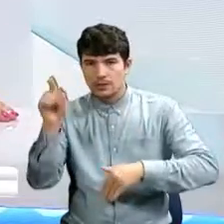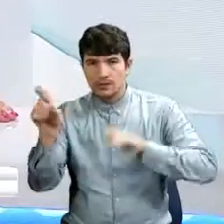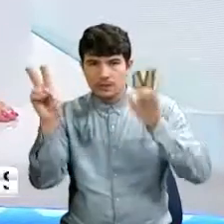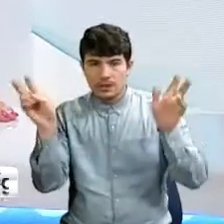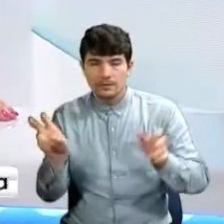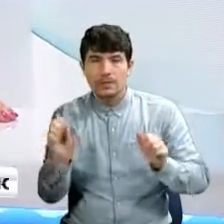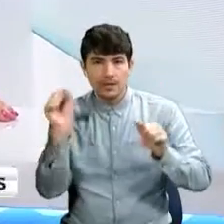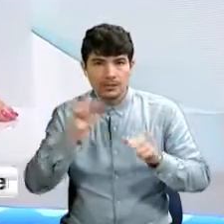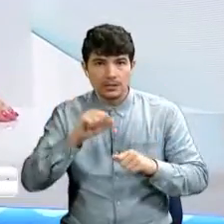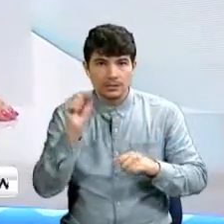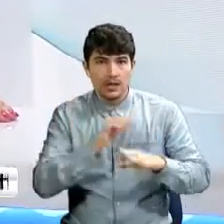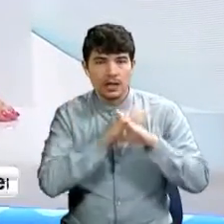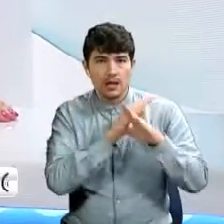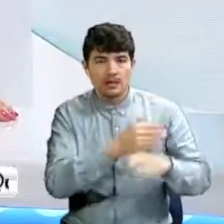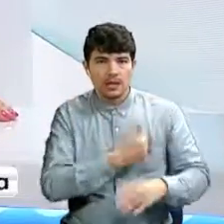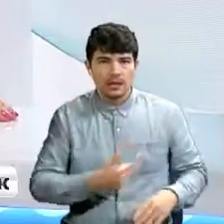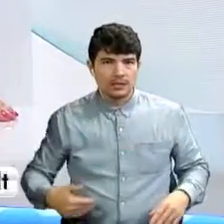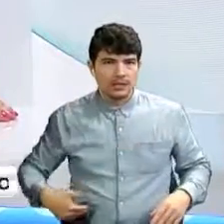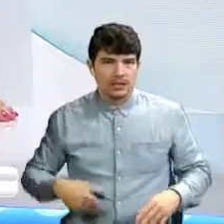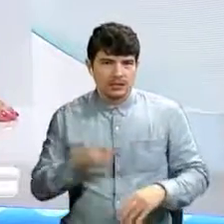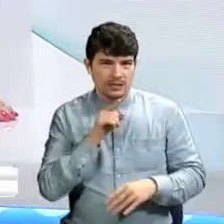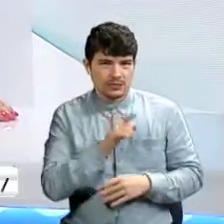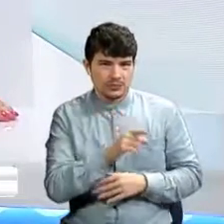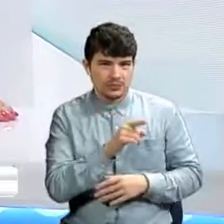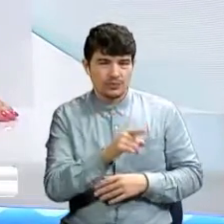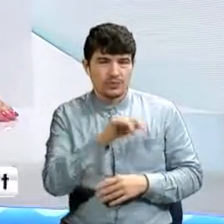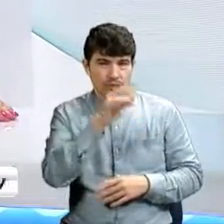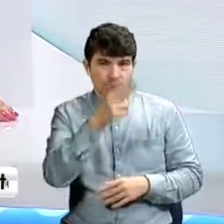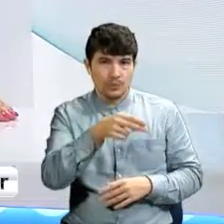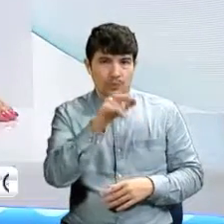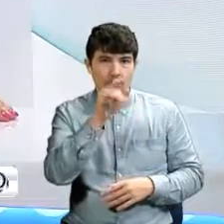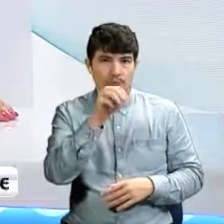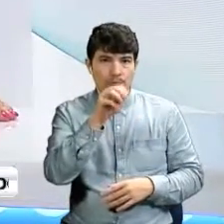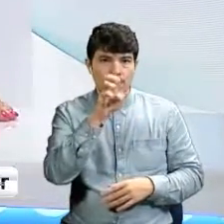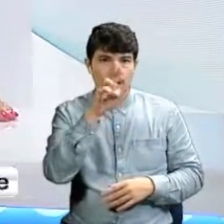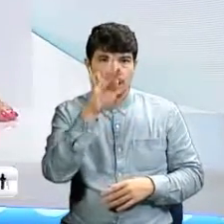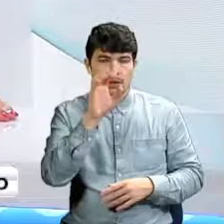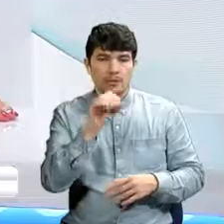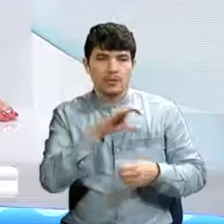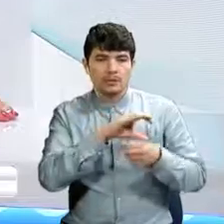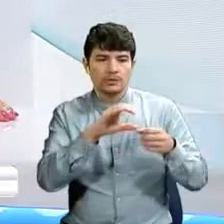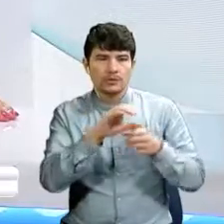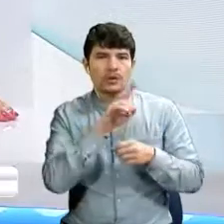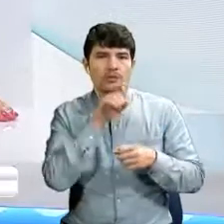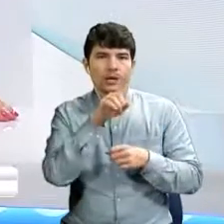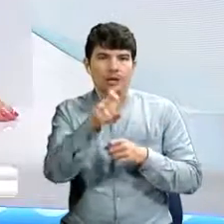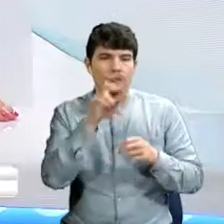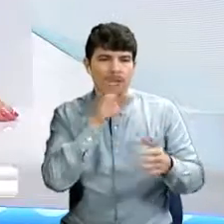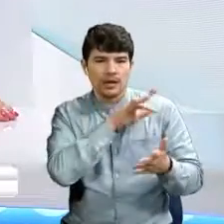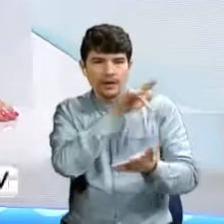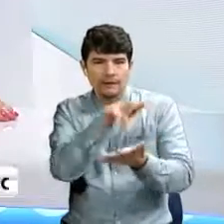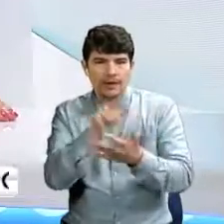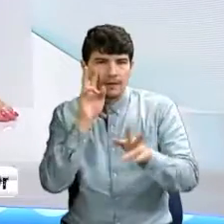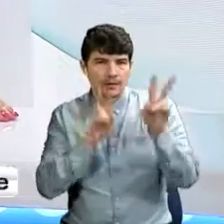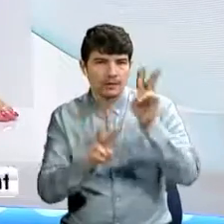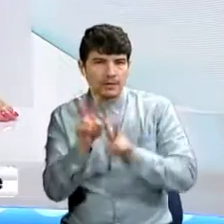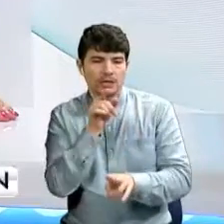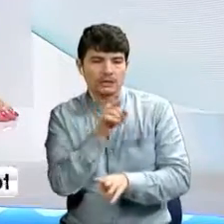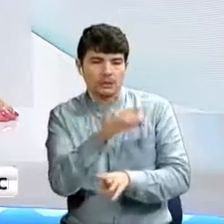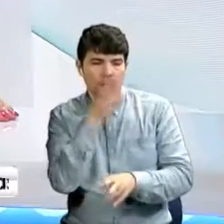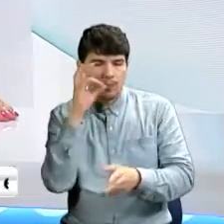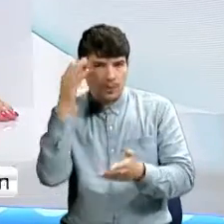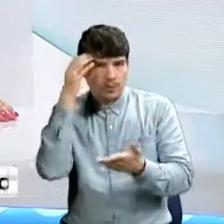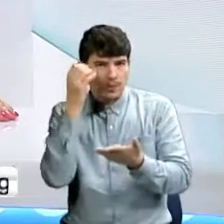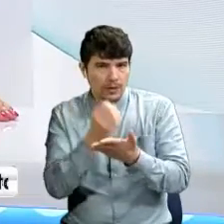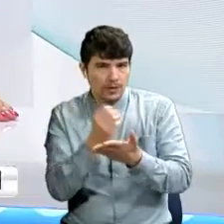y el precandidato a la presidencia por el partido liberal humberto de la calle a visito bucaramanga y quiso mostrar su postura ante situaciones difíciles que se viven